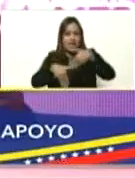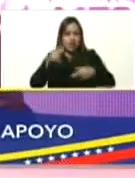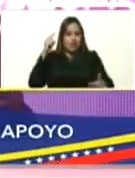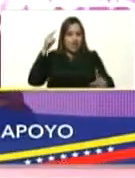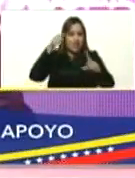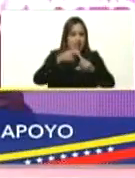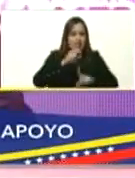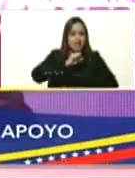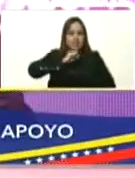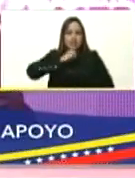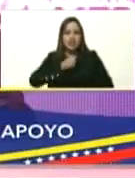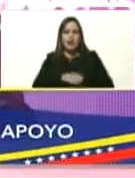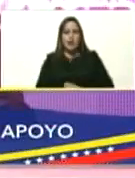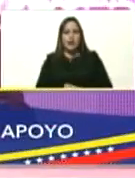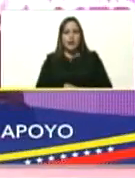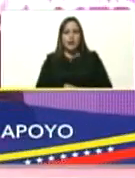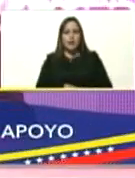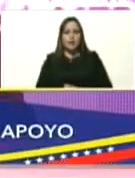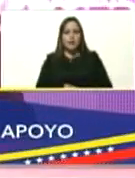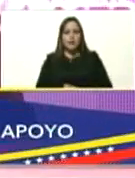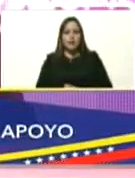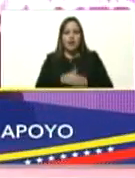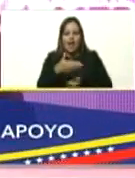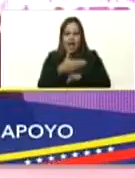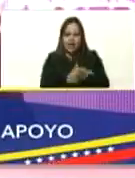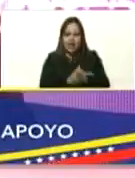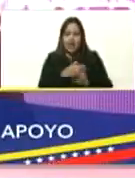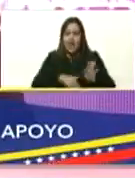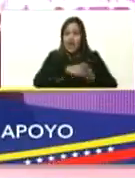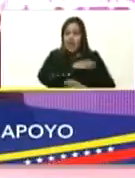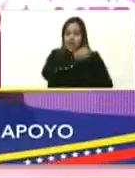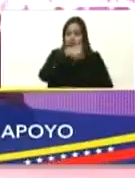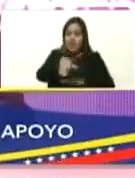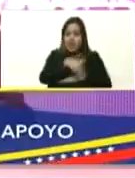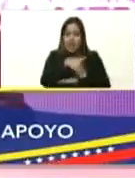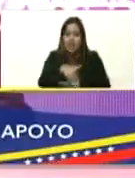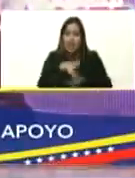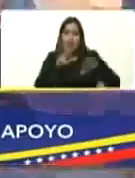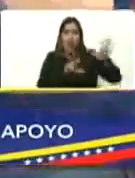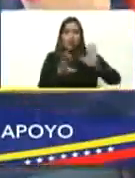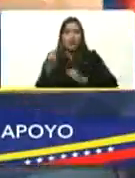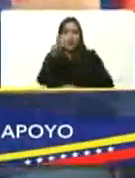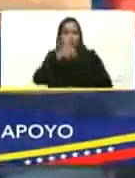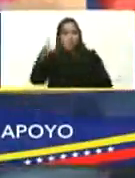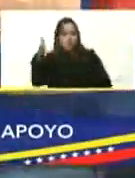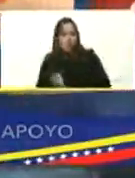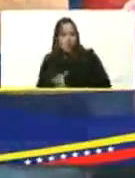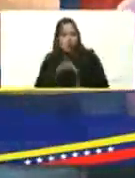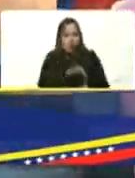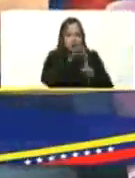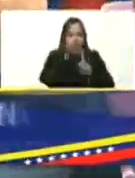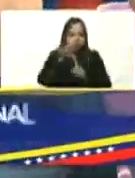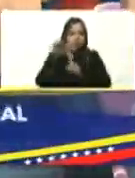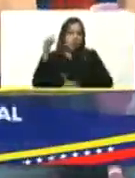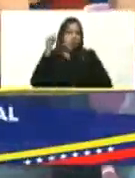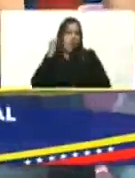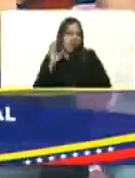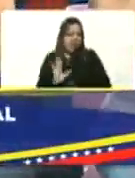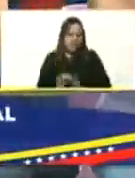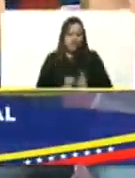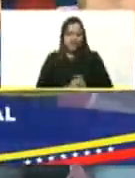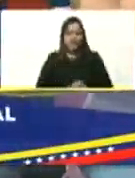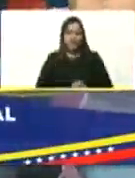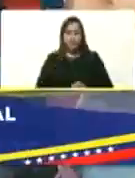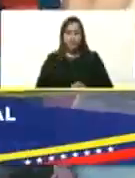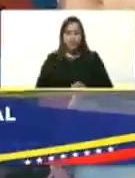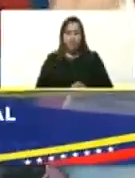y secretas recientemente como jefas de calle. 80% mujeres.